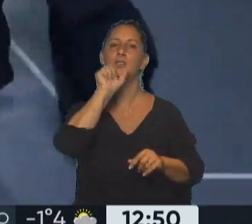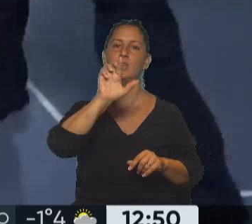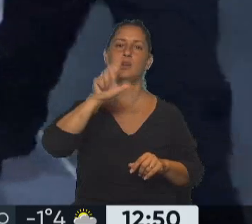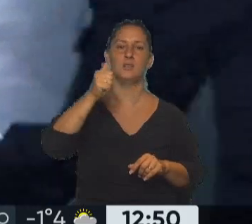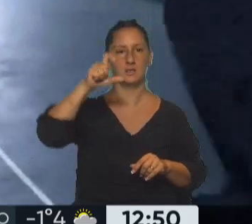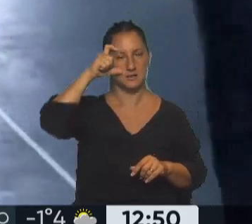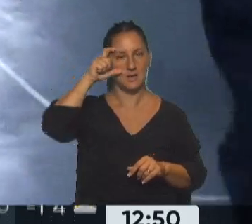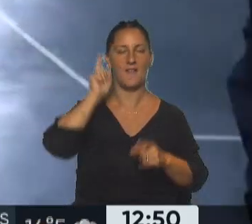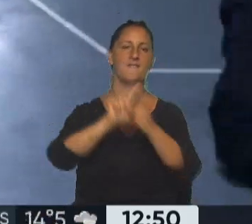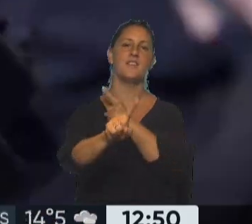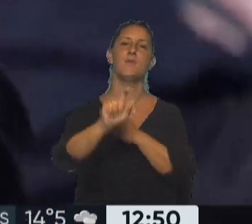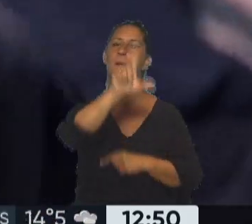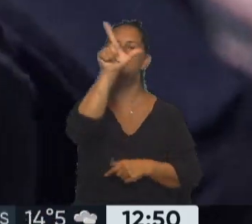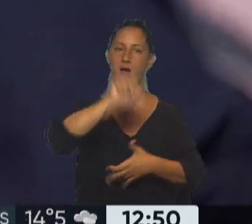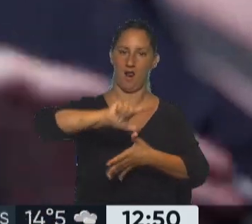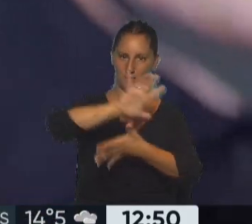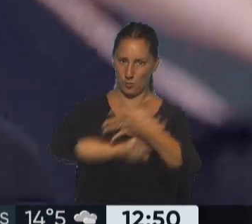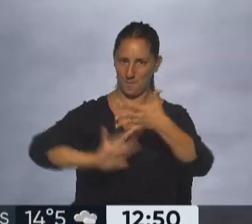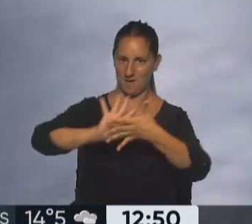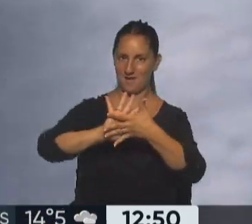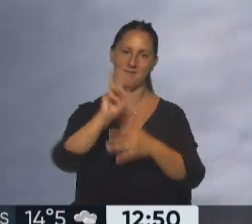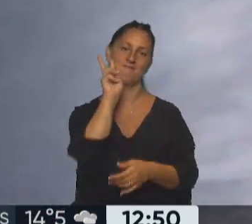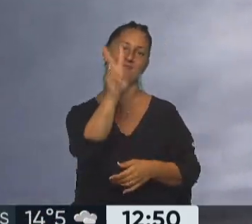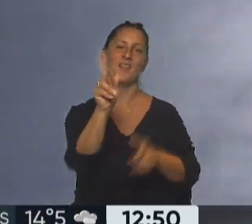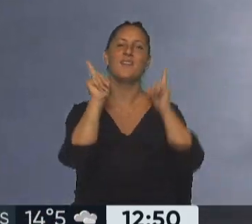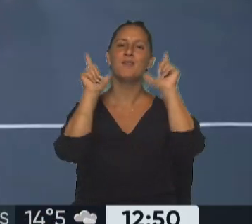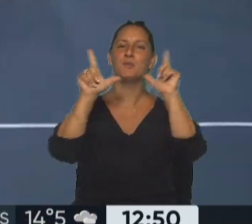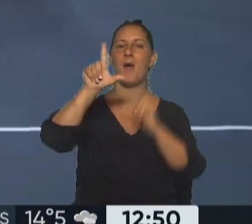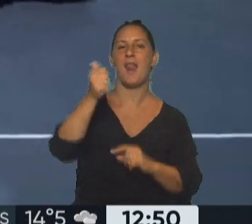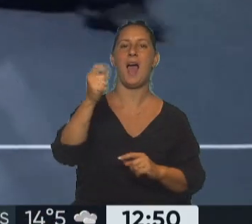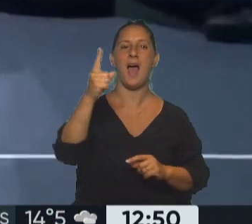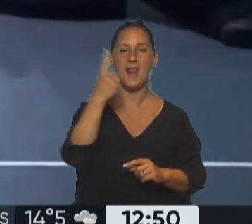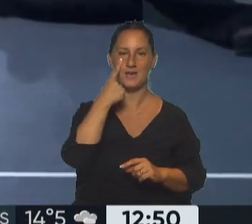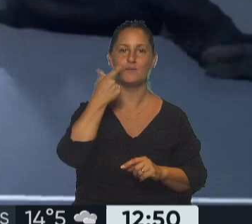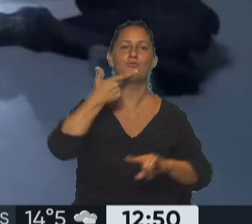vivo para toda Latinoamérica. Y ahí nos quedamos disfrutando de Lali Espósito